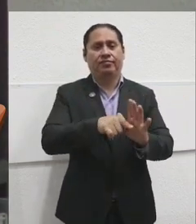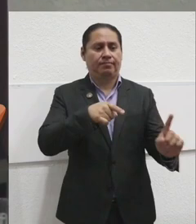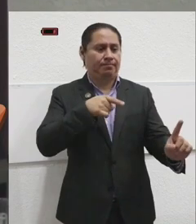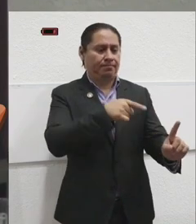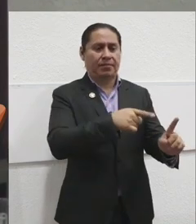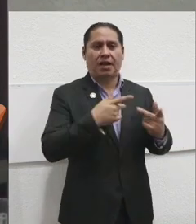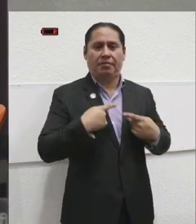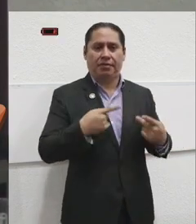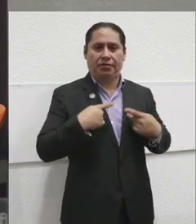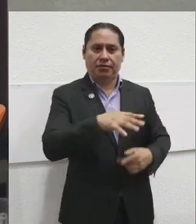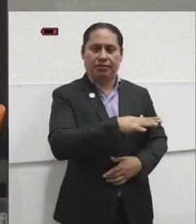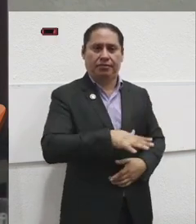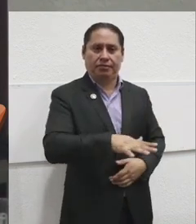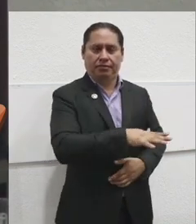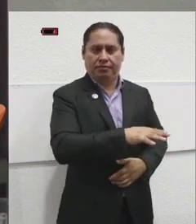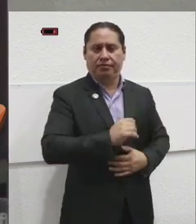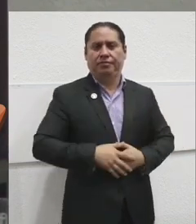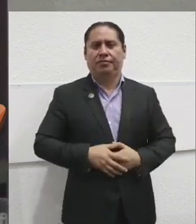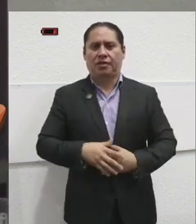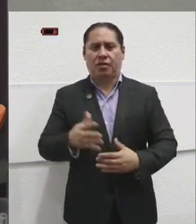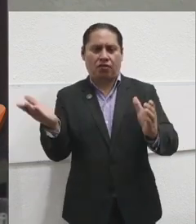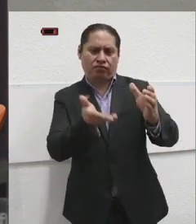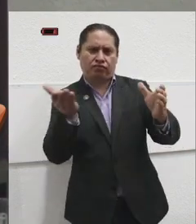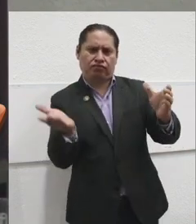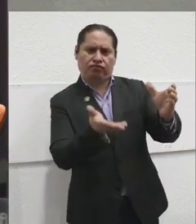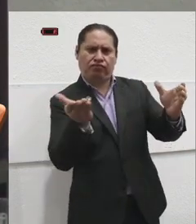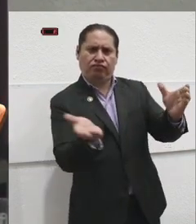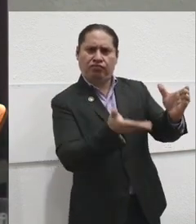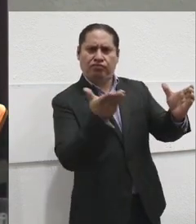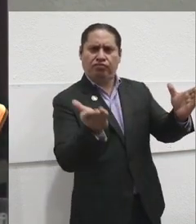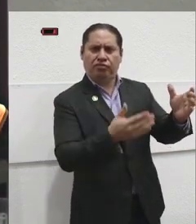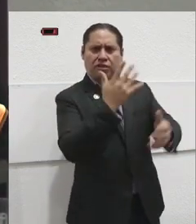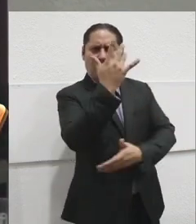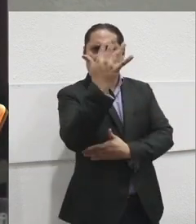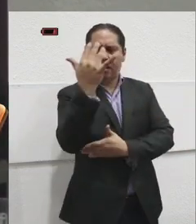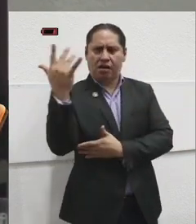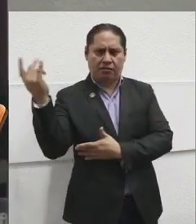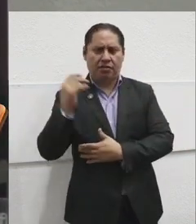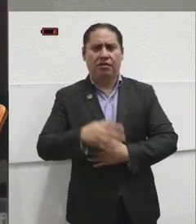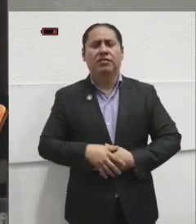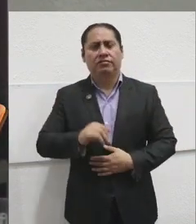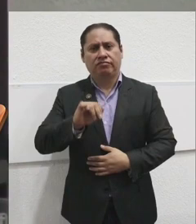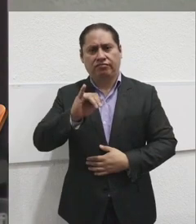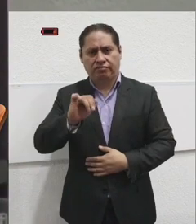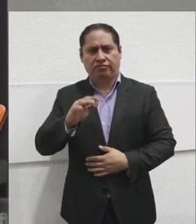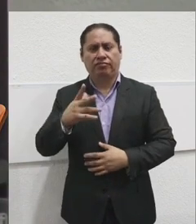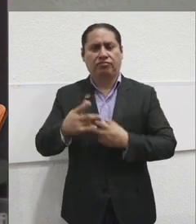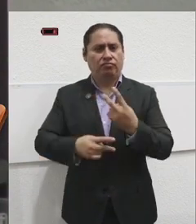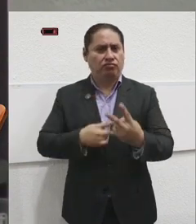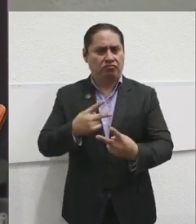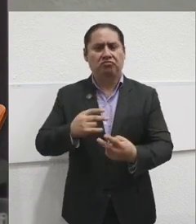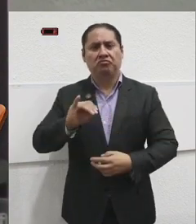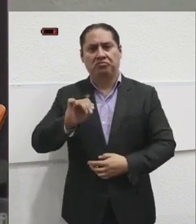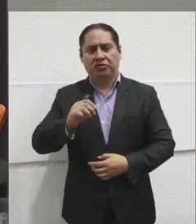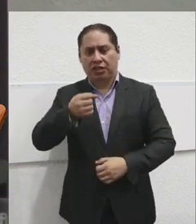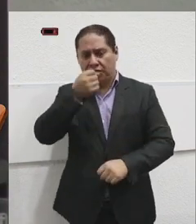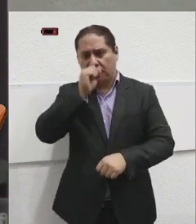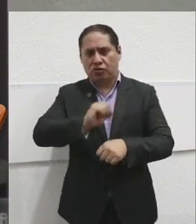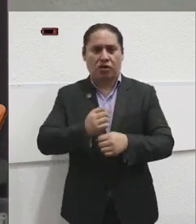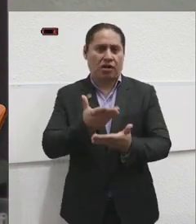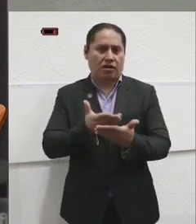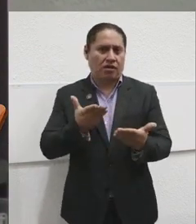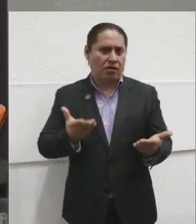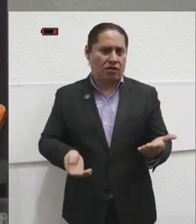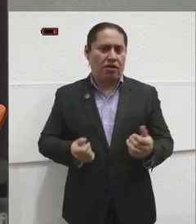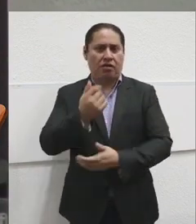la población. Respecto a la deforestación en Chiapas, María del Rosario Bonifaz Alonso, actual secretaria del